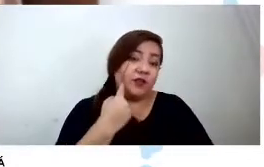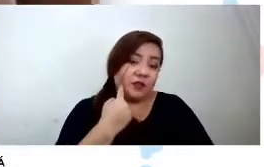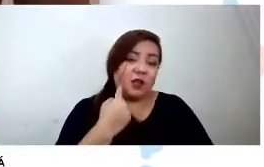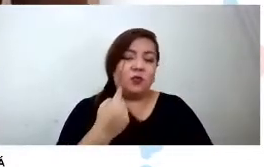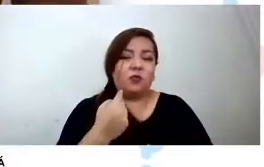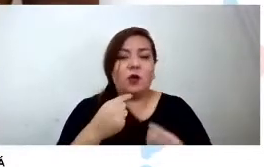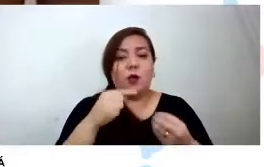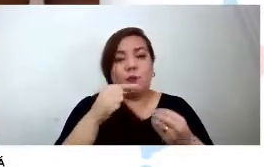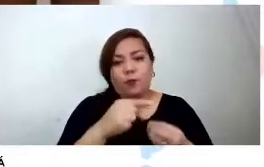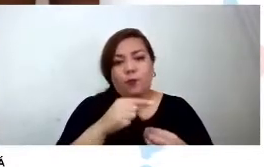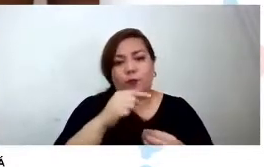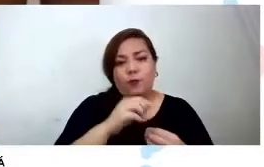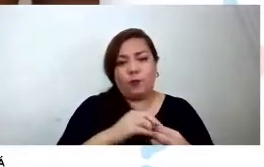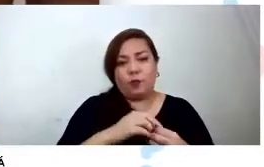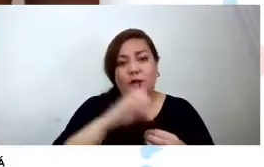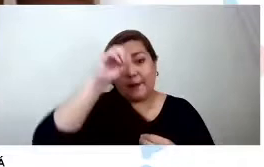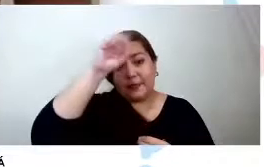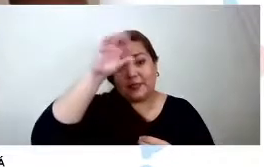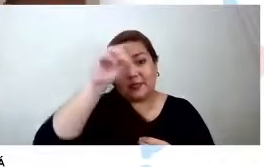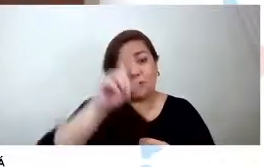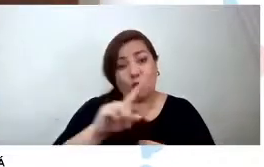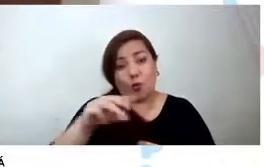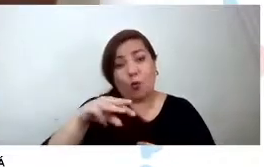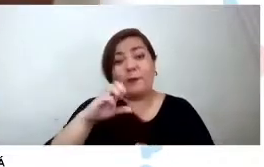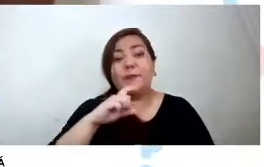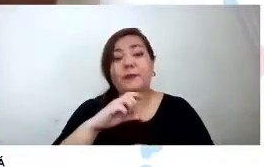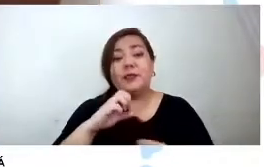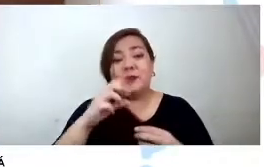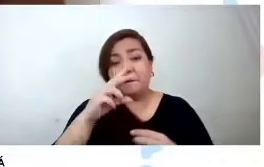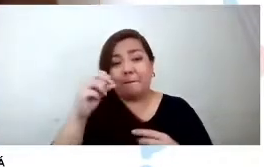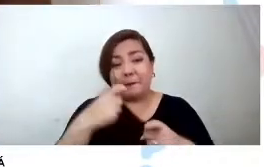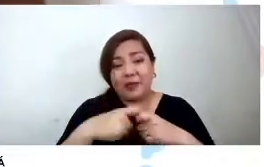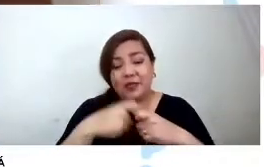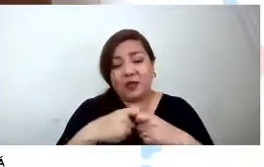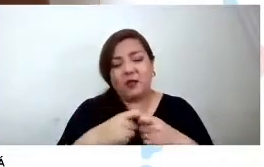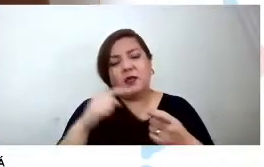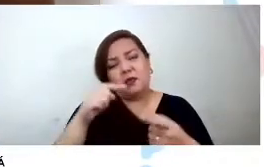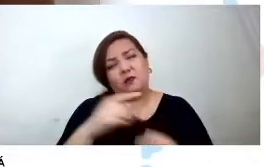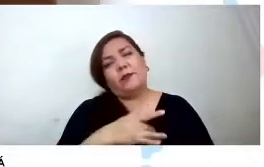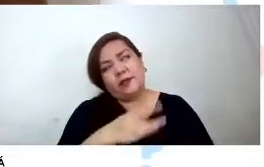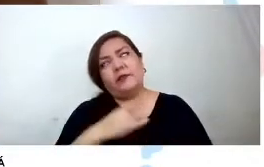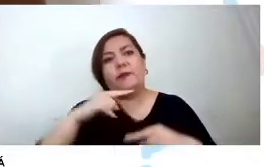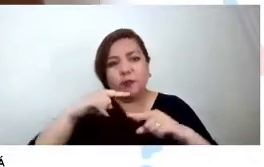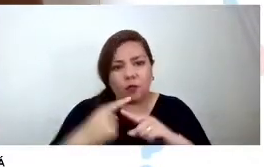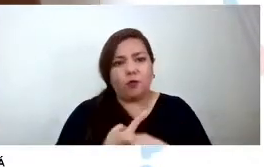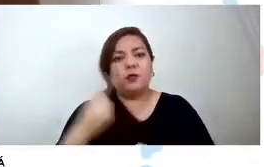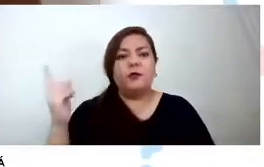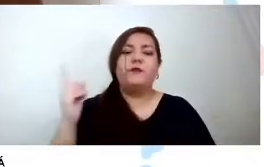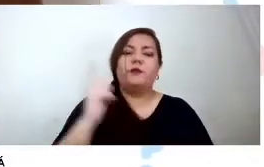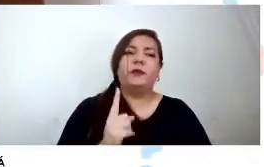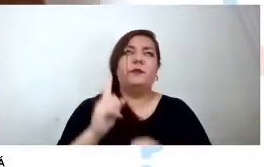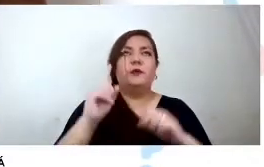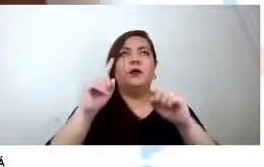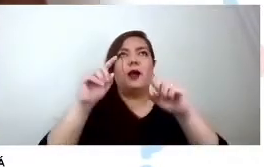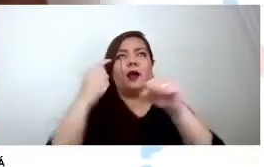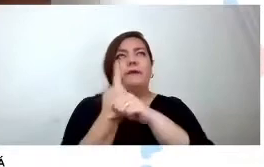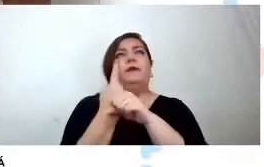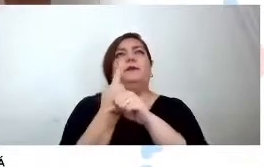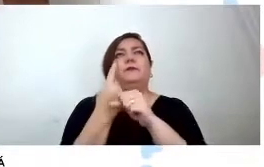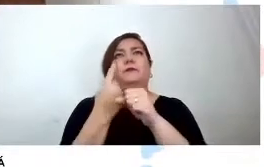la minería no metálica. Lamentablemente, ahí volvemos al tema de